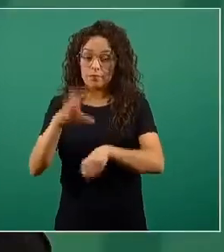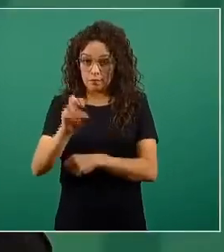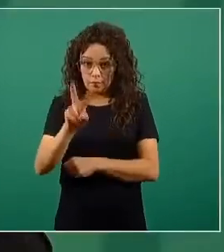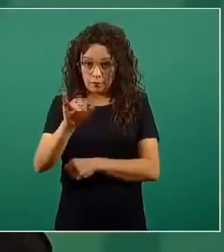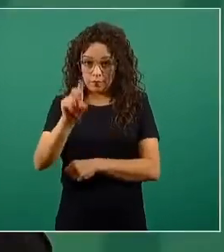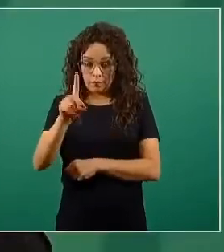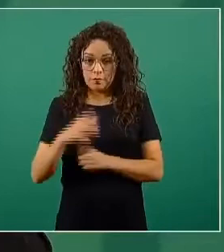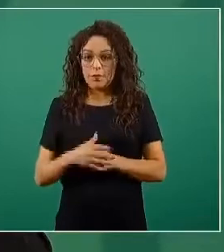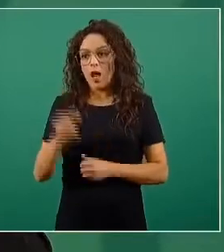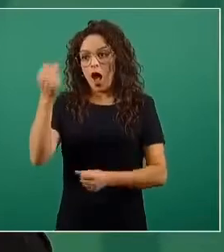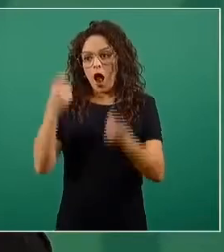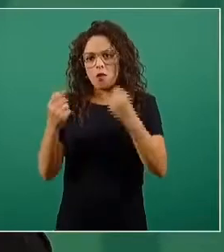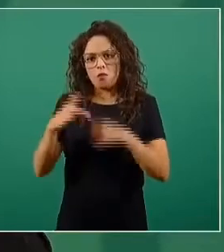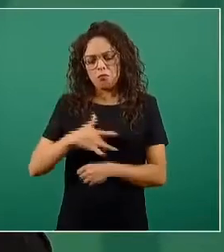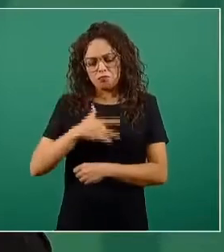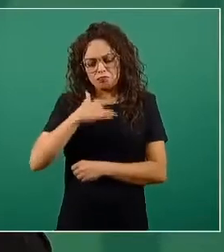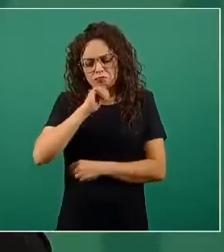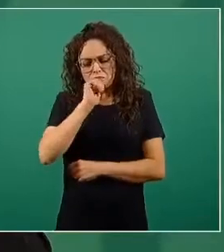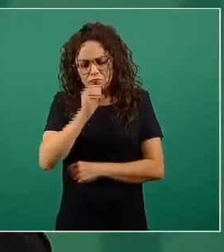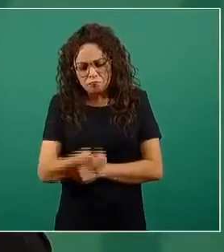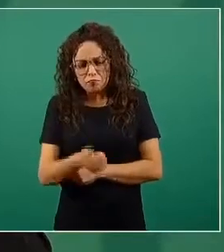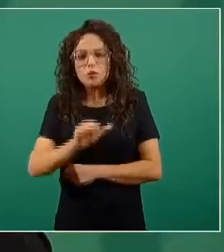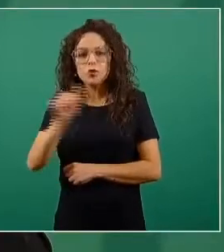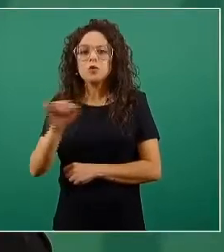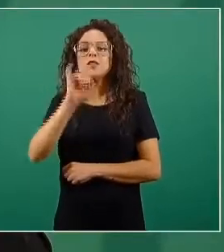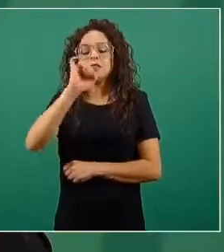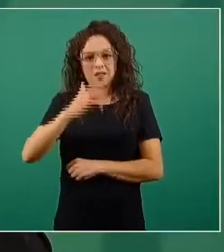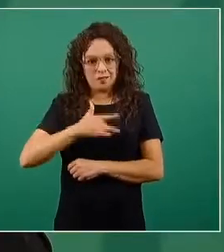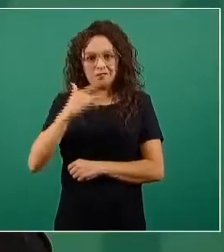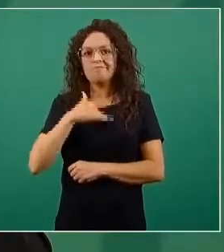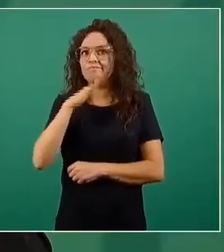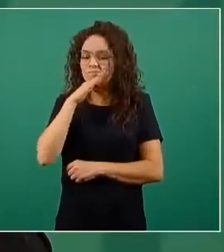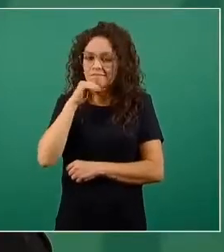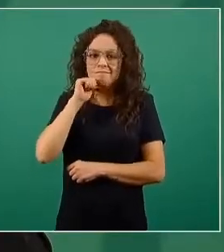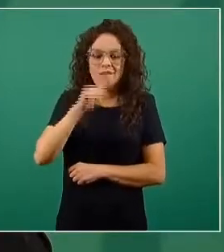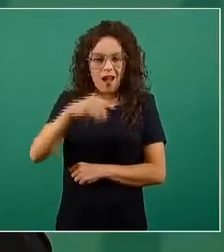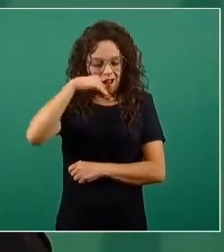algunos con síntomas y otros sin síntomas. Y podría ser